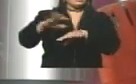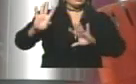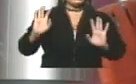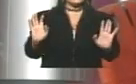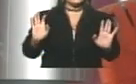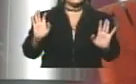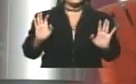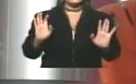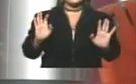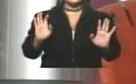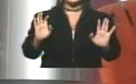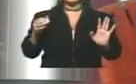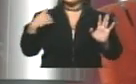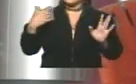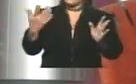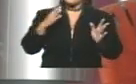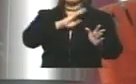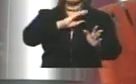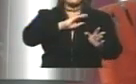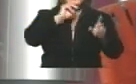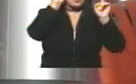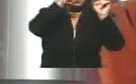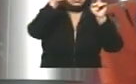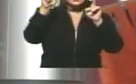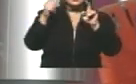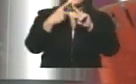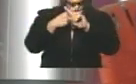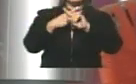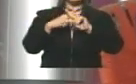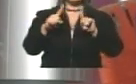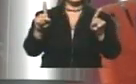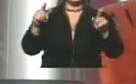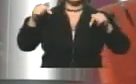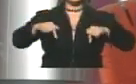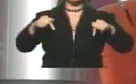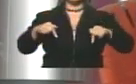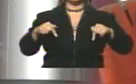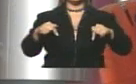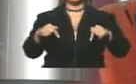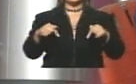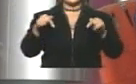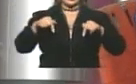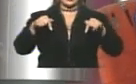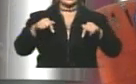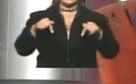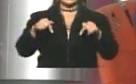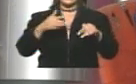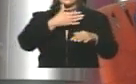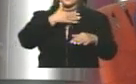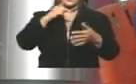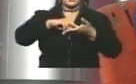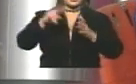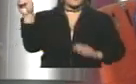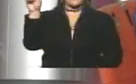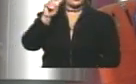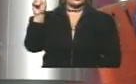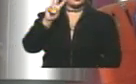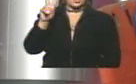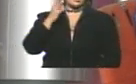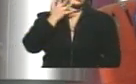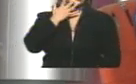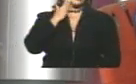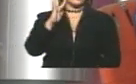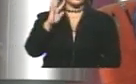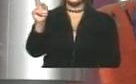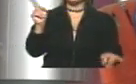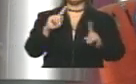Uh-huh. Puedes absorber de ello y hacer tu propia formación. Pero afortunadamente, o más que pero, lo cierto es que afortunadamente en Venezuela